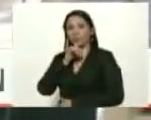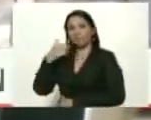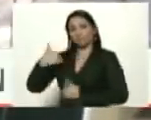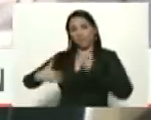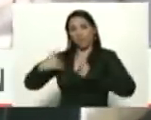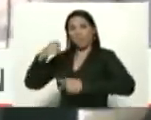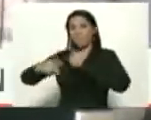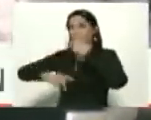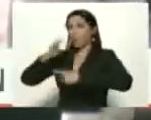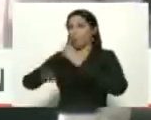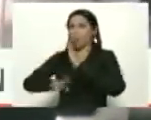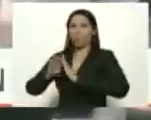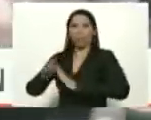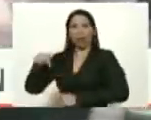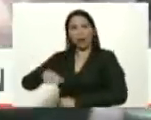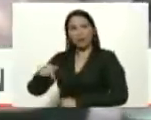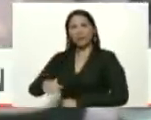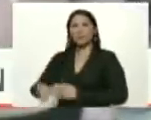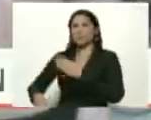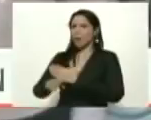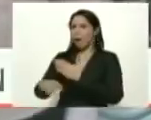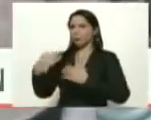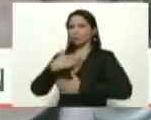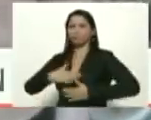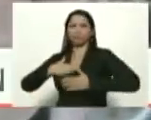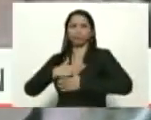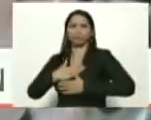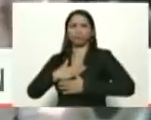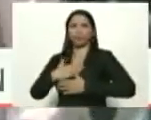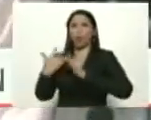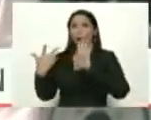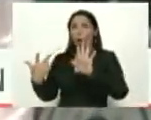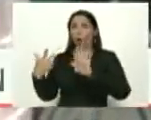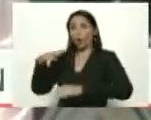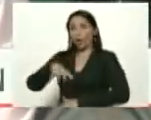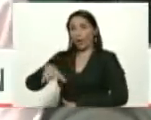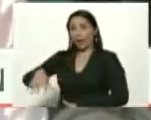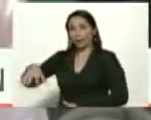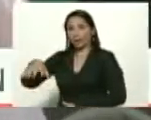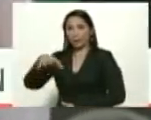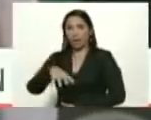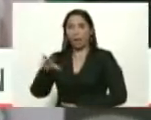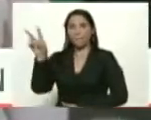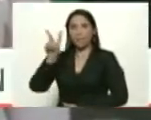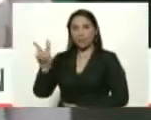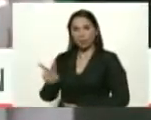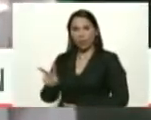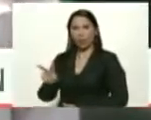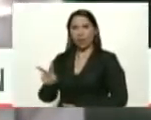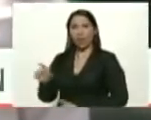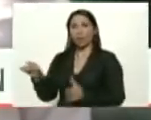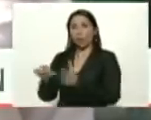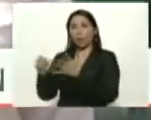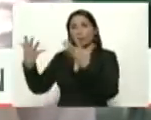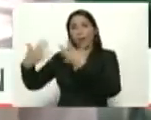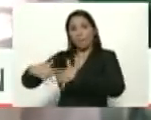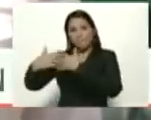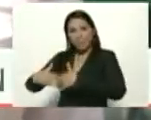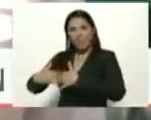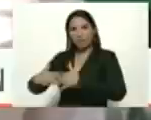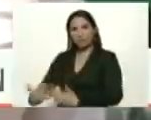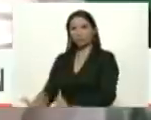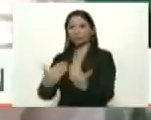miércoles productivo, y que de aquí se van a beneficiar 8 estados del occidente del país, donde Pedro Camejo